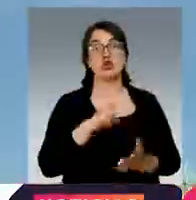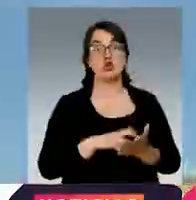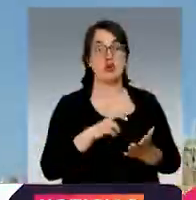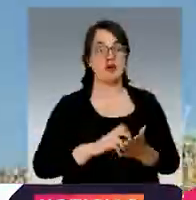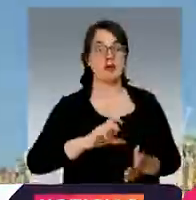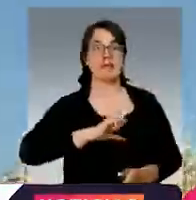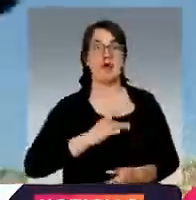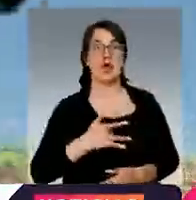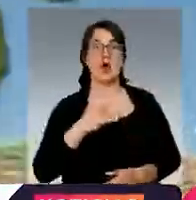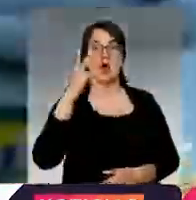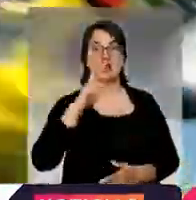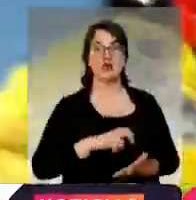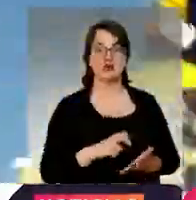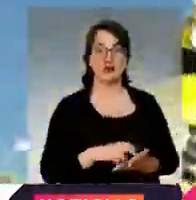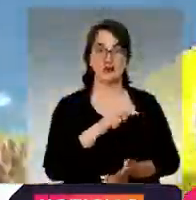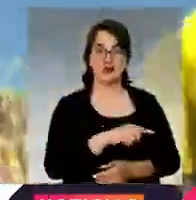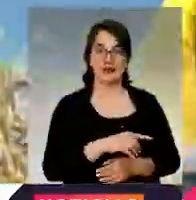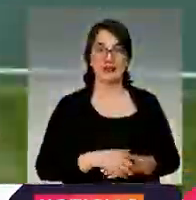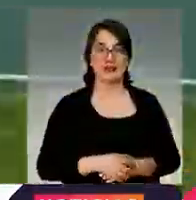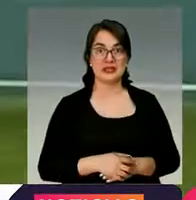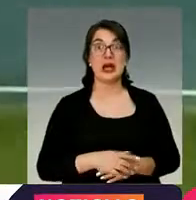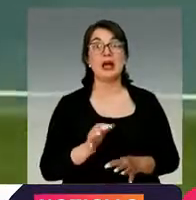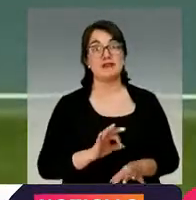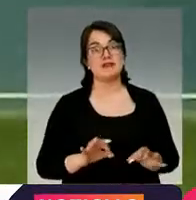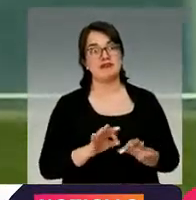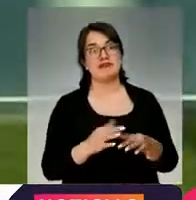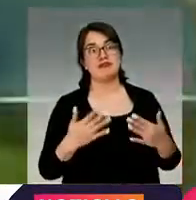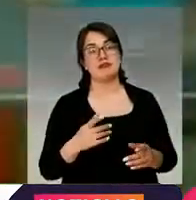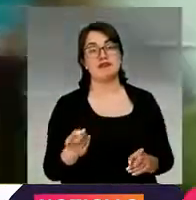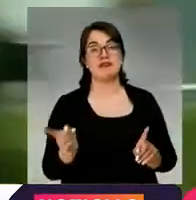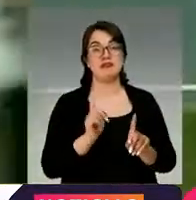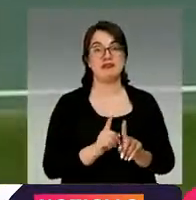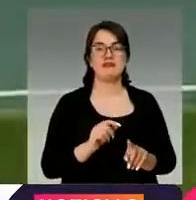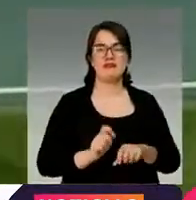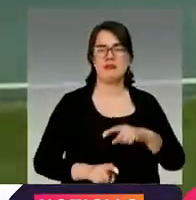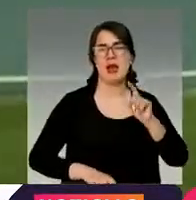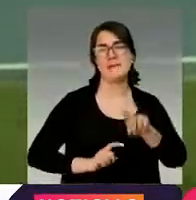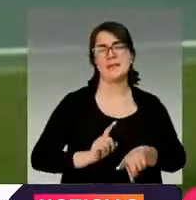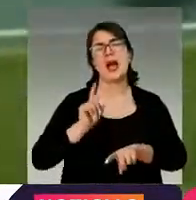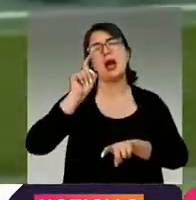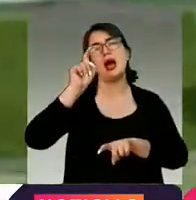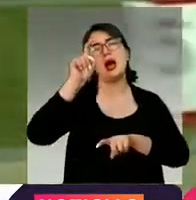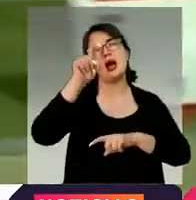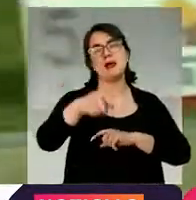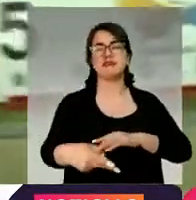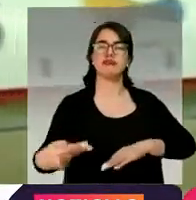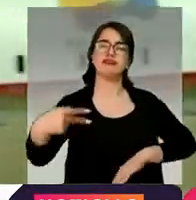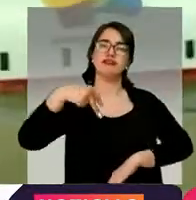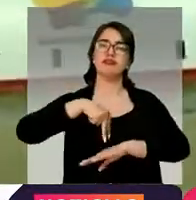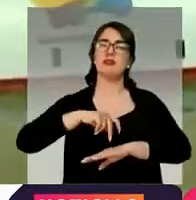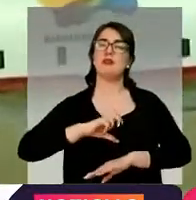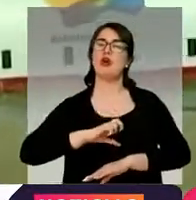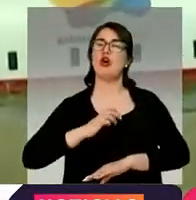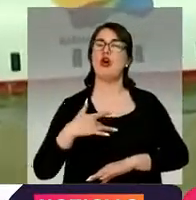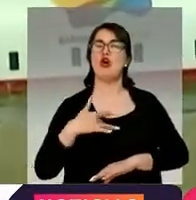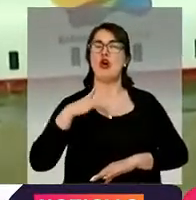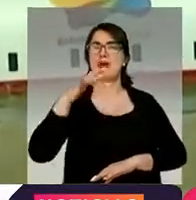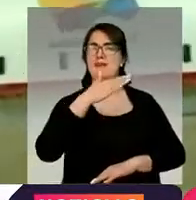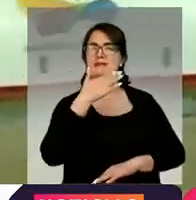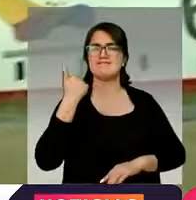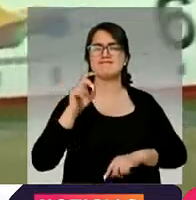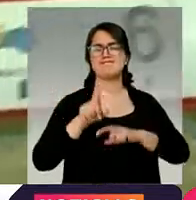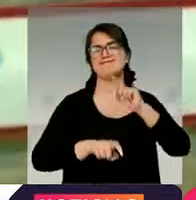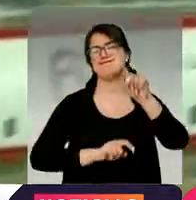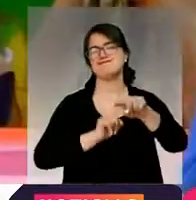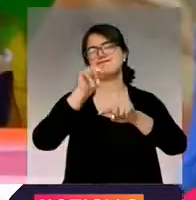oro. Pero además, en esta oportunidad, Ibargüen se trepó a lo más alto del podio, consolidándose como una de las mejores del salto triple de la